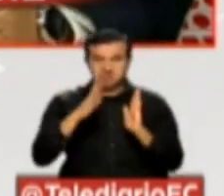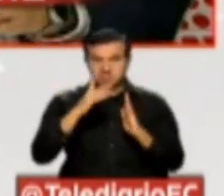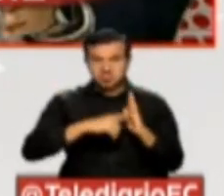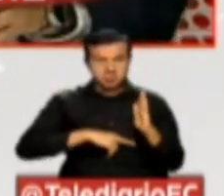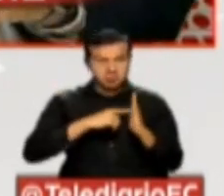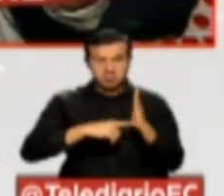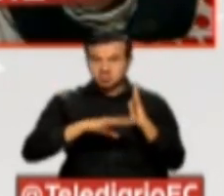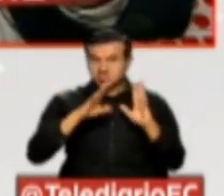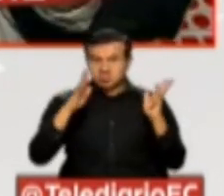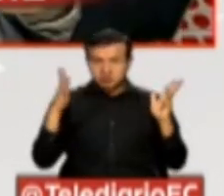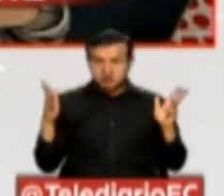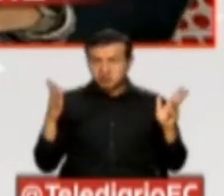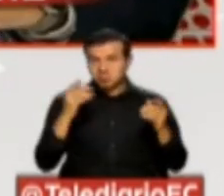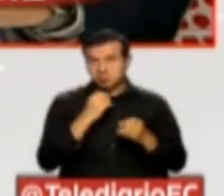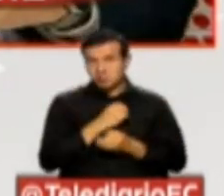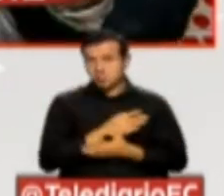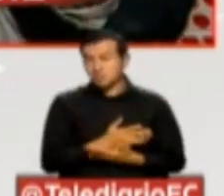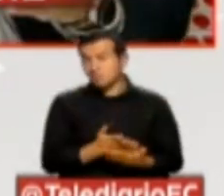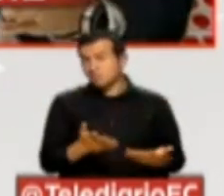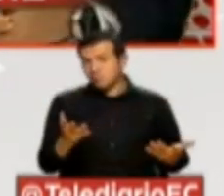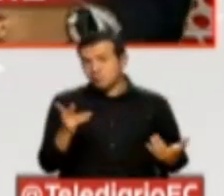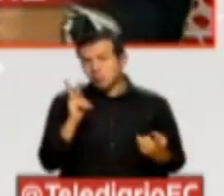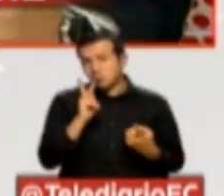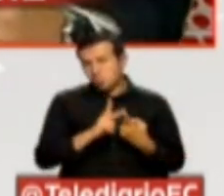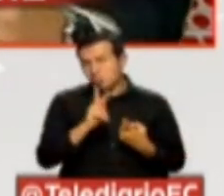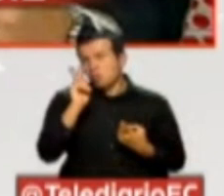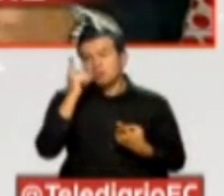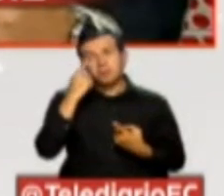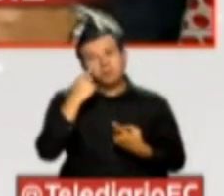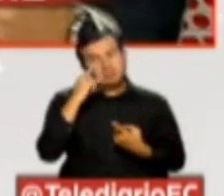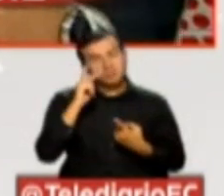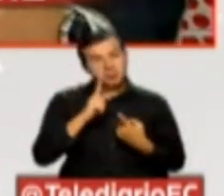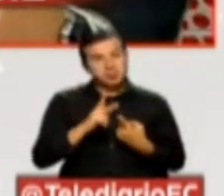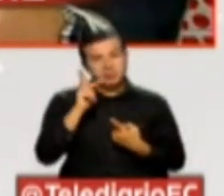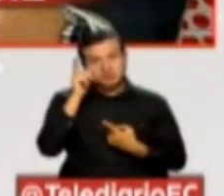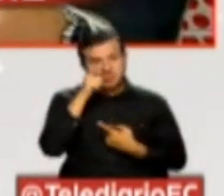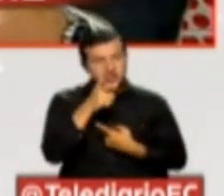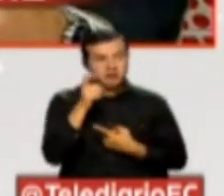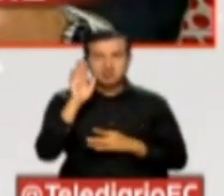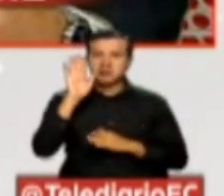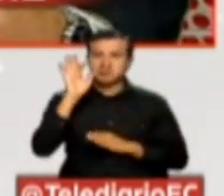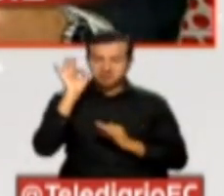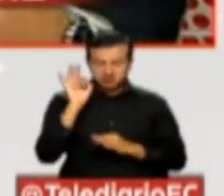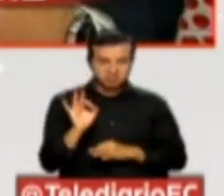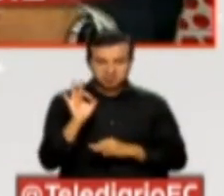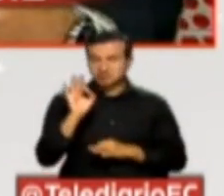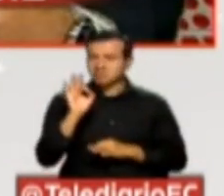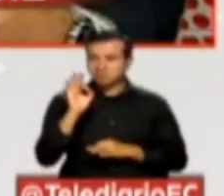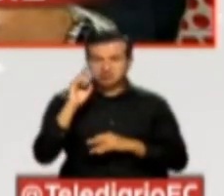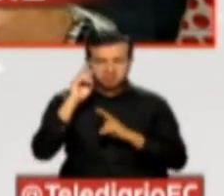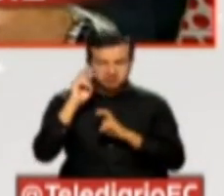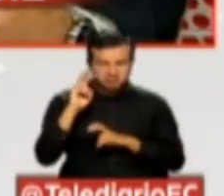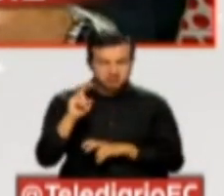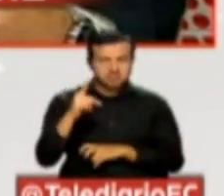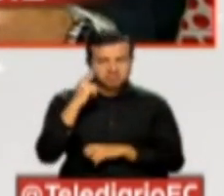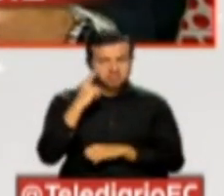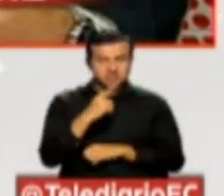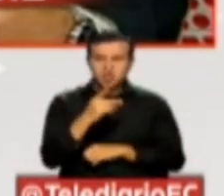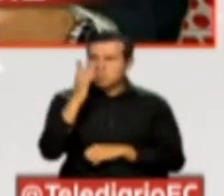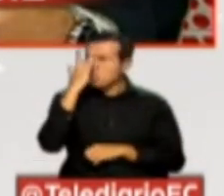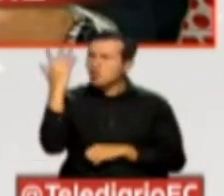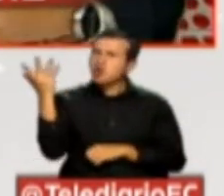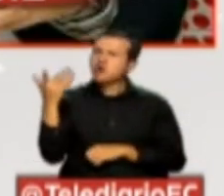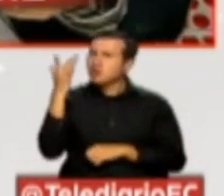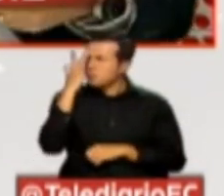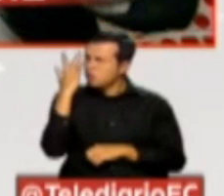prohibición. Lo digo como una de las posibilidades. Realmente el fiscal se comprometió con nosotros a hacer una investigación para saber por